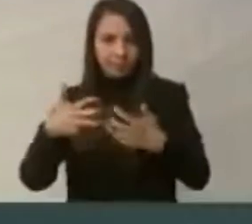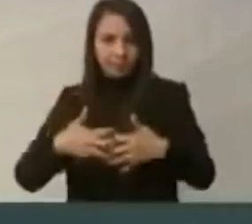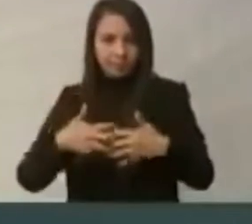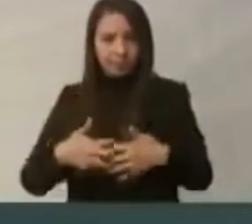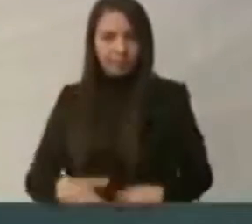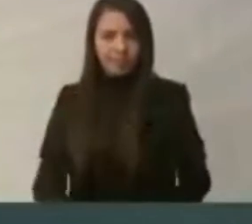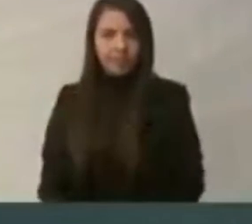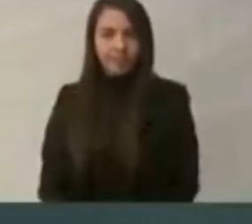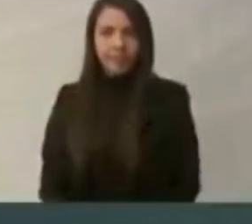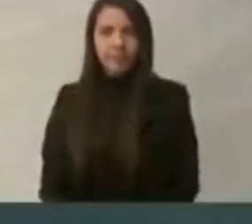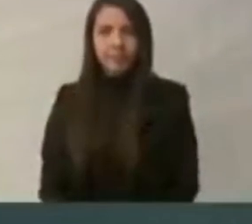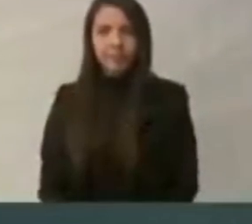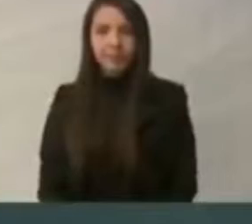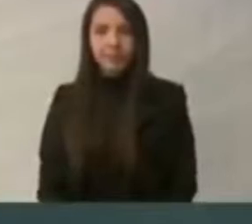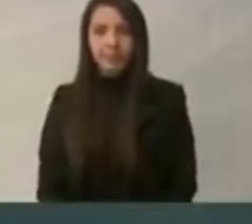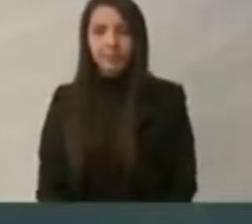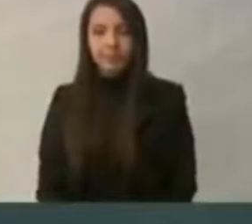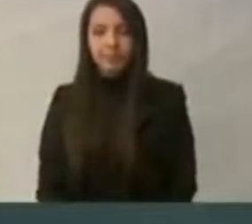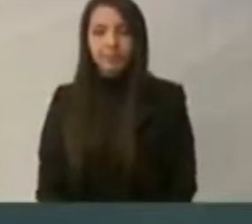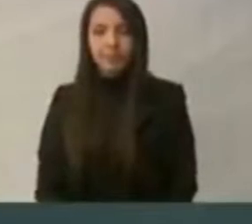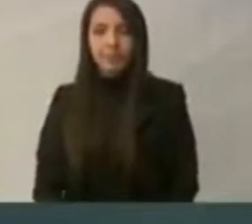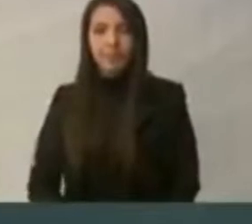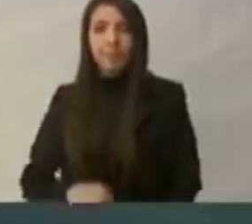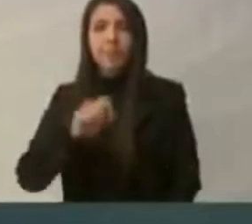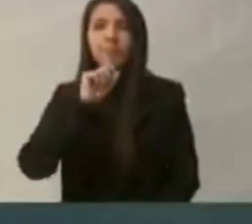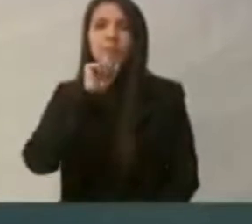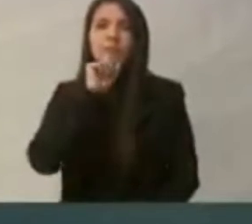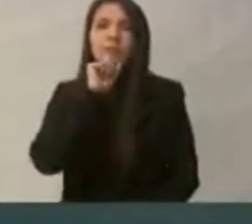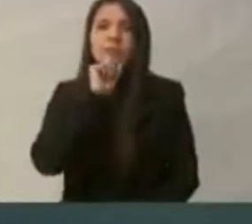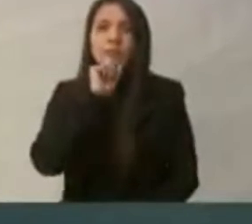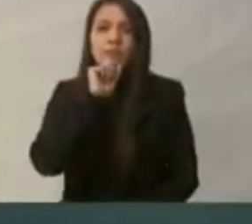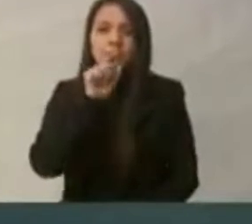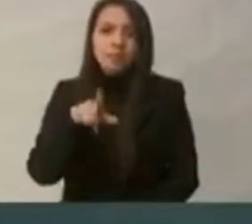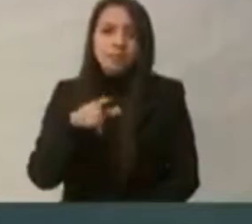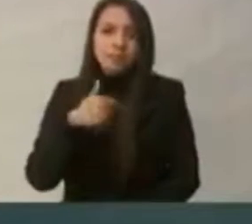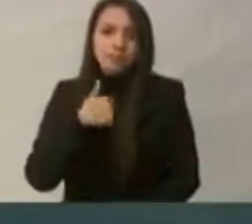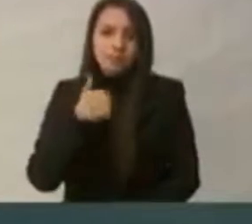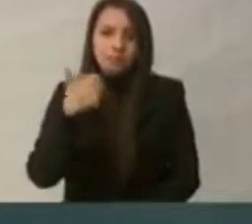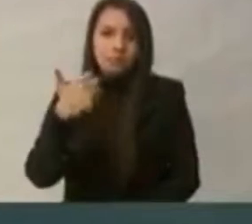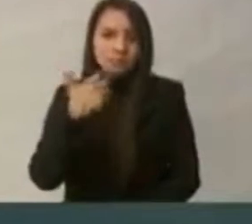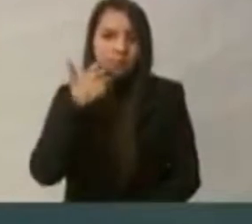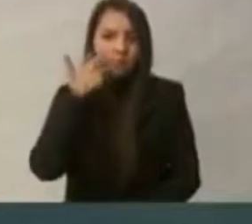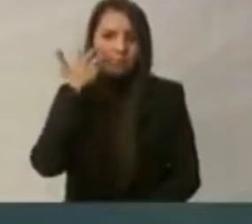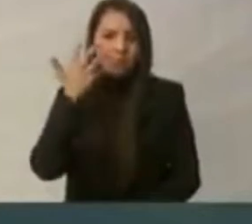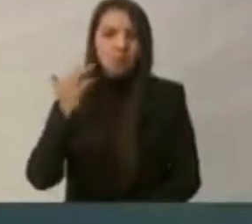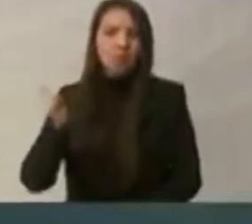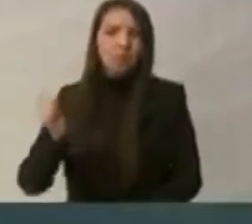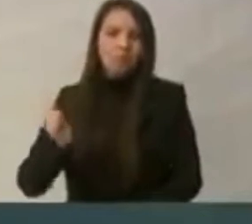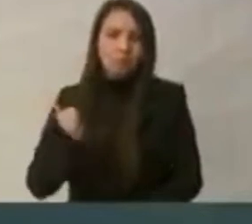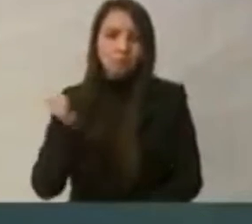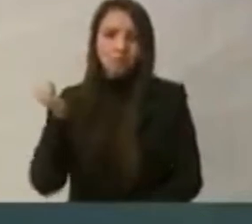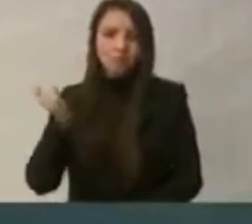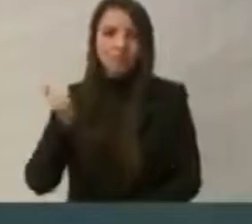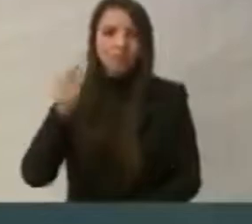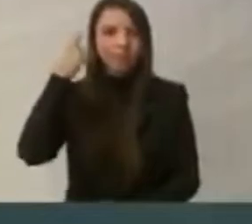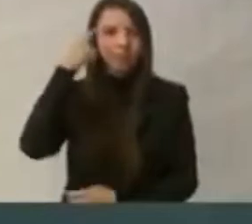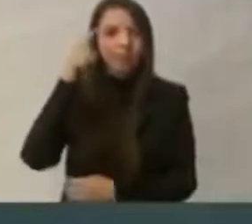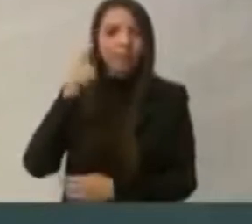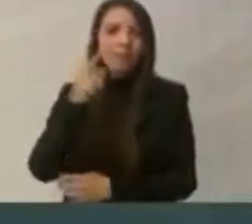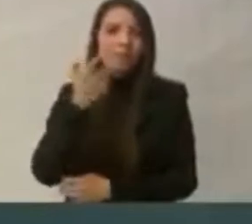También quiero aprovechar para enviar un saludo a